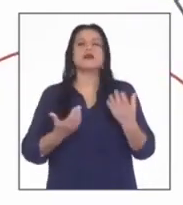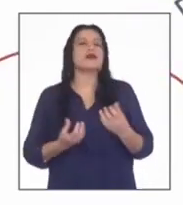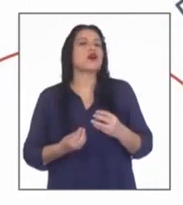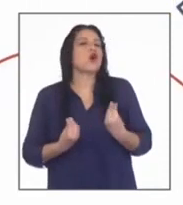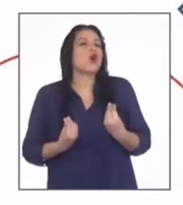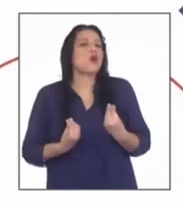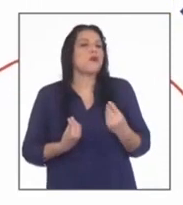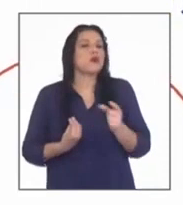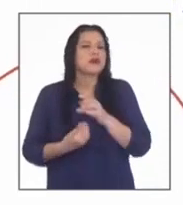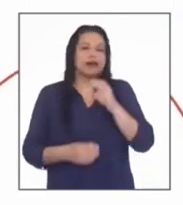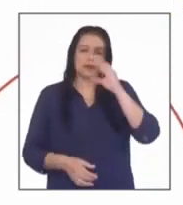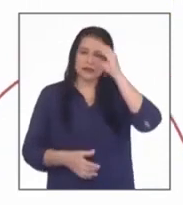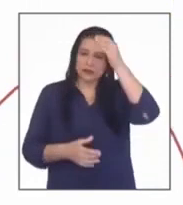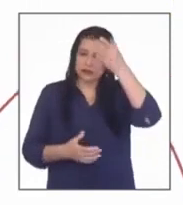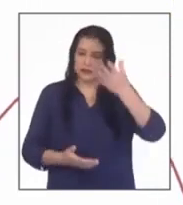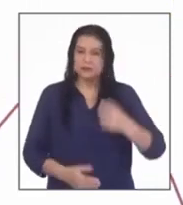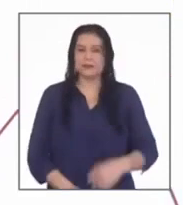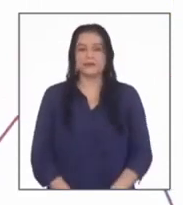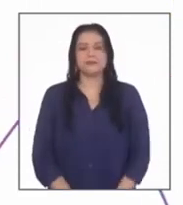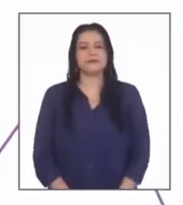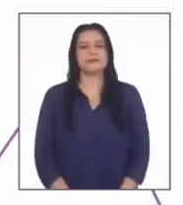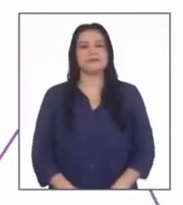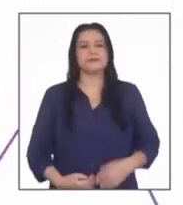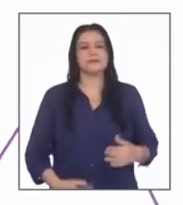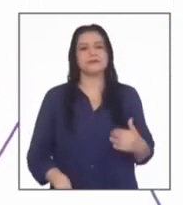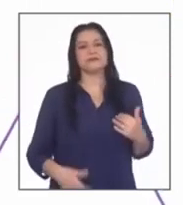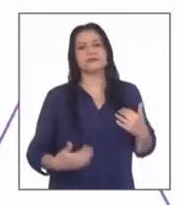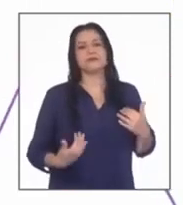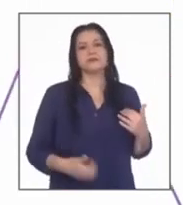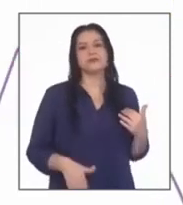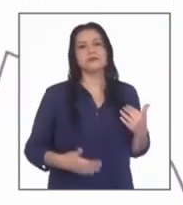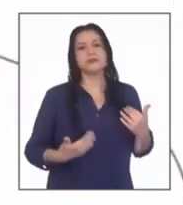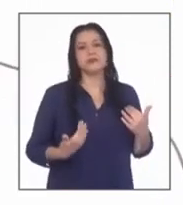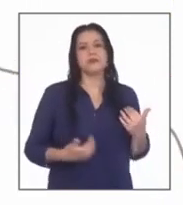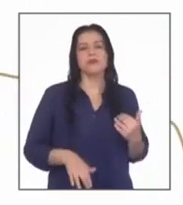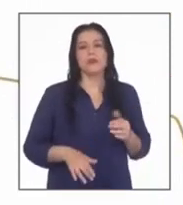formalizar este concepto.